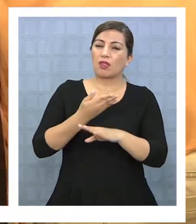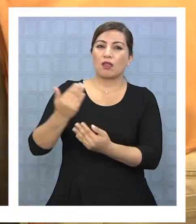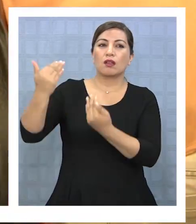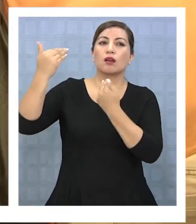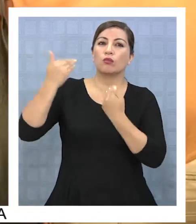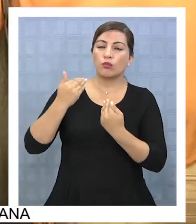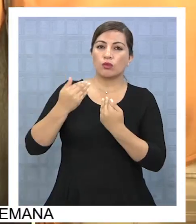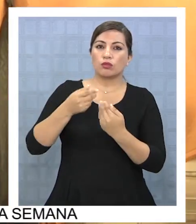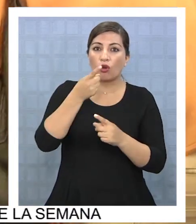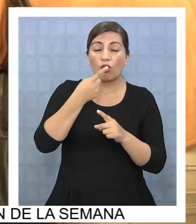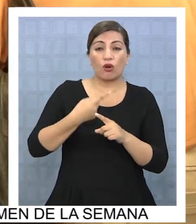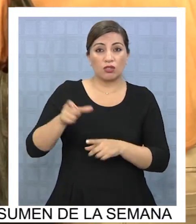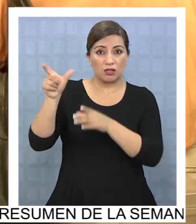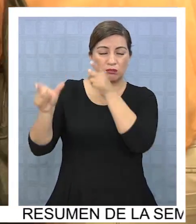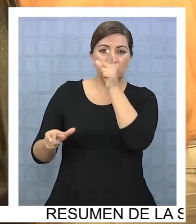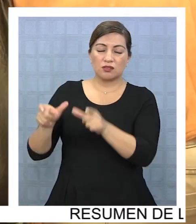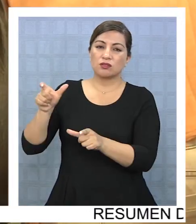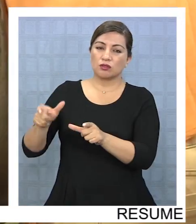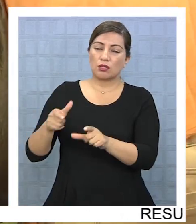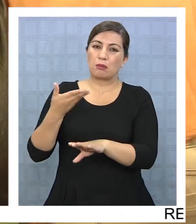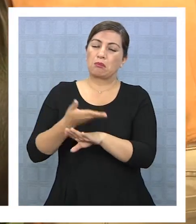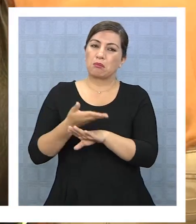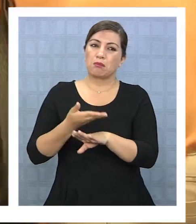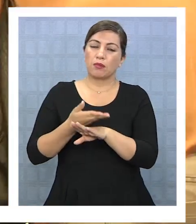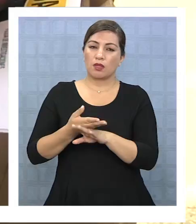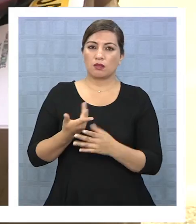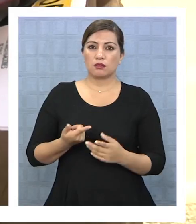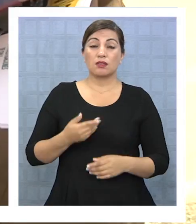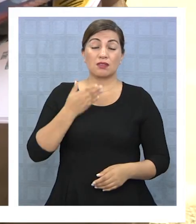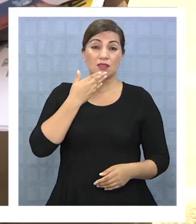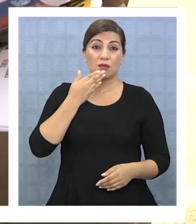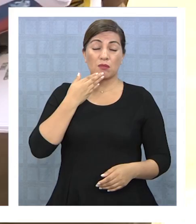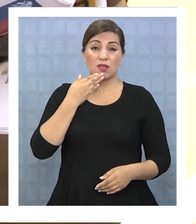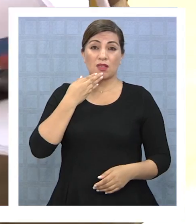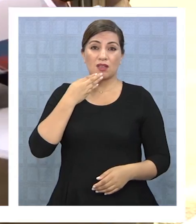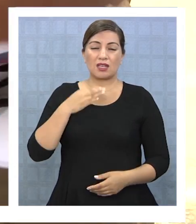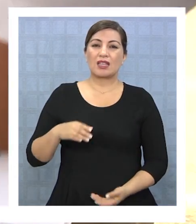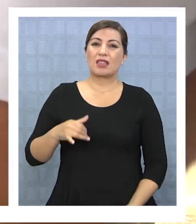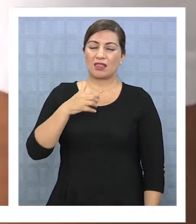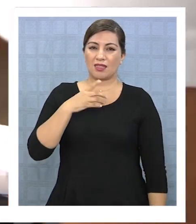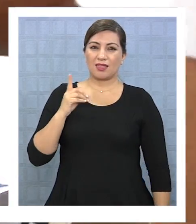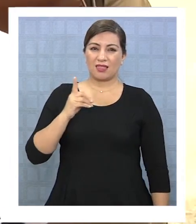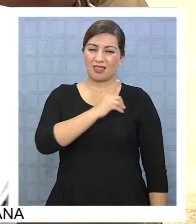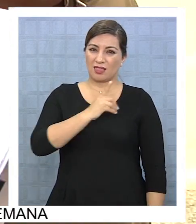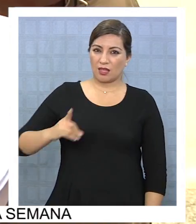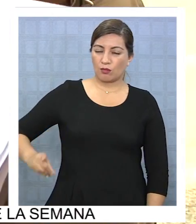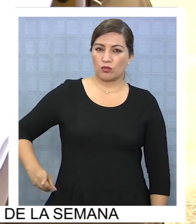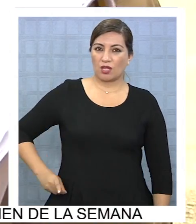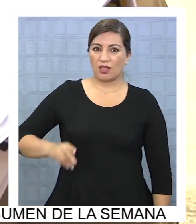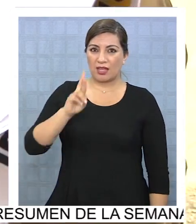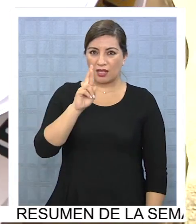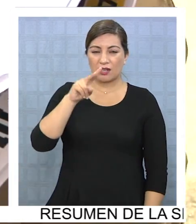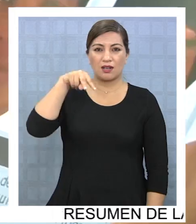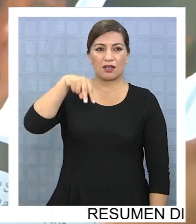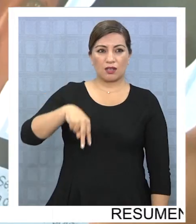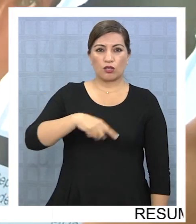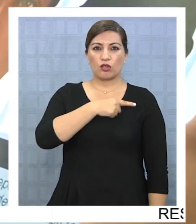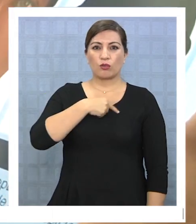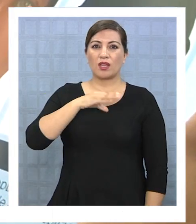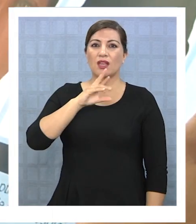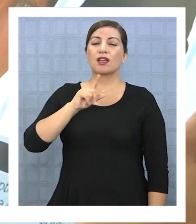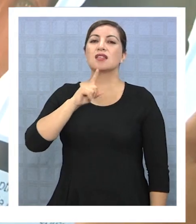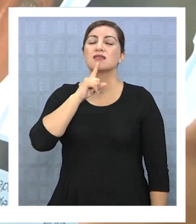se pide esclarecer el caso. En esta oportunidad, y aprovechando una visita a la región, el diputado y presidente nacional de Renovación Nacional,